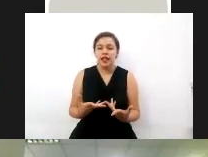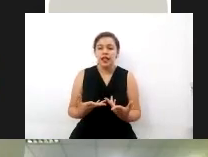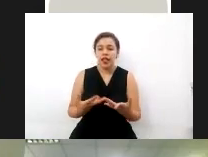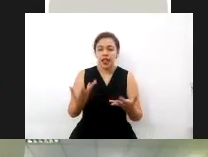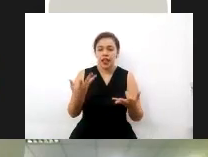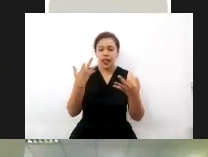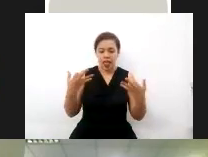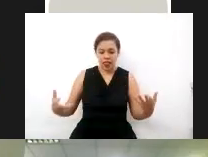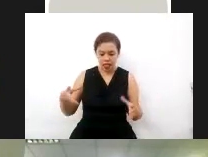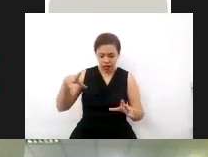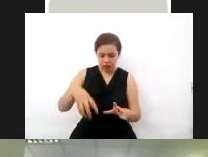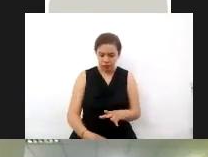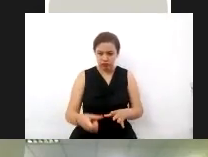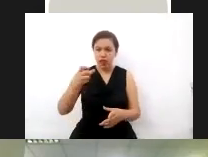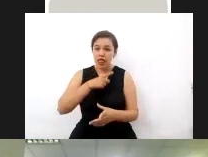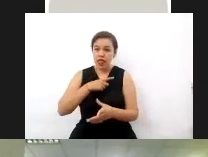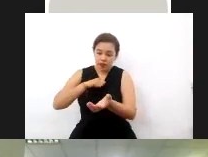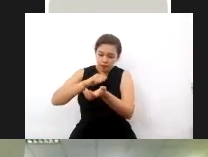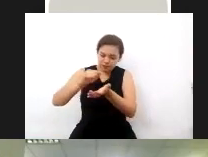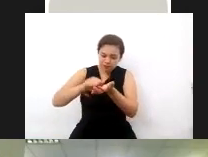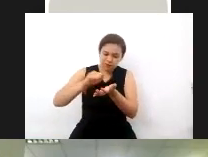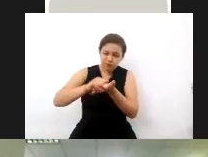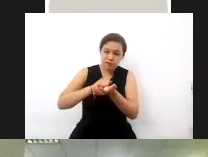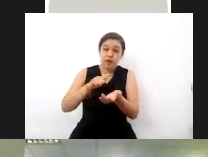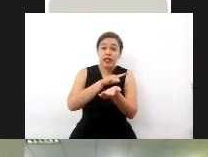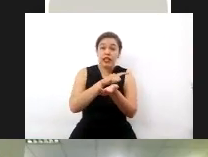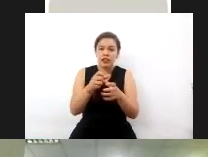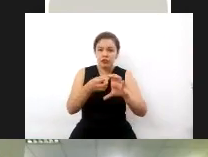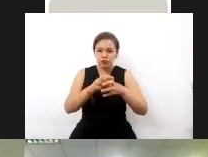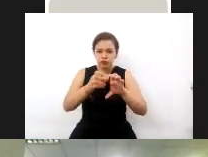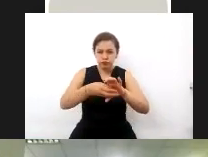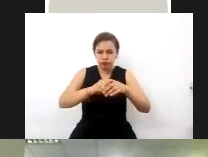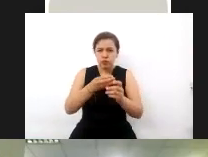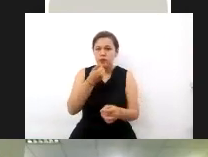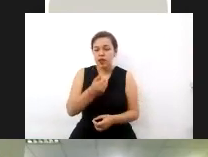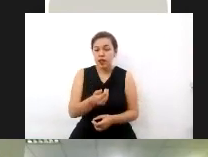directamente, tienen que estar cepillados y bien lavados. ¿Hasta aquí hay alguna pregunta?